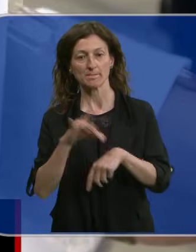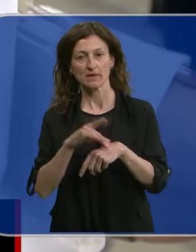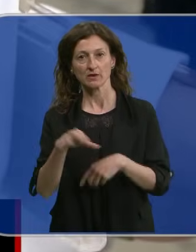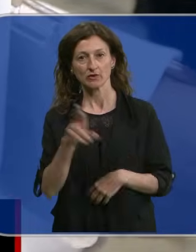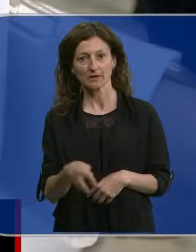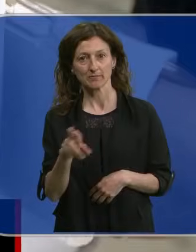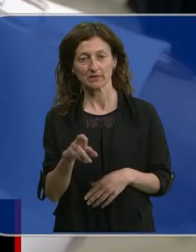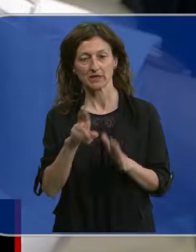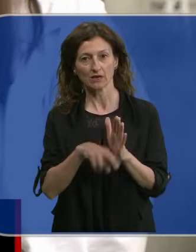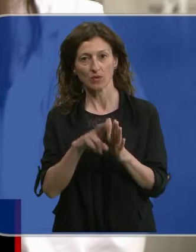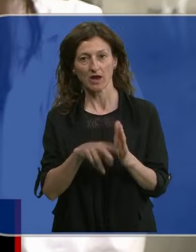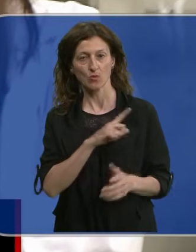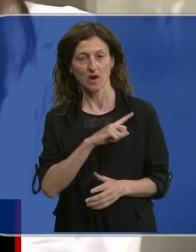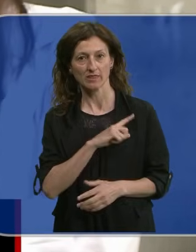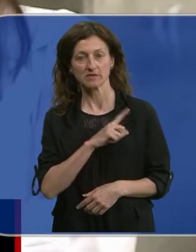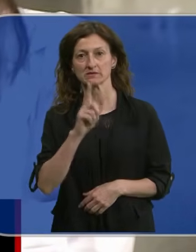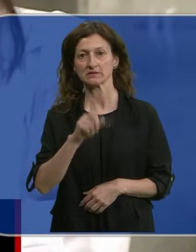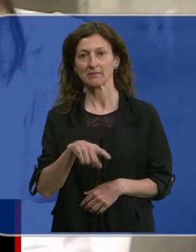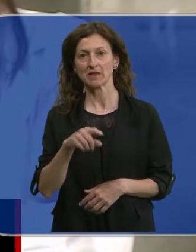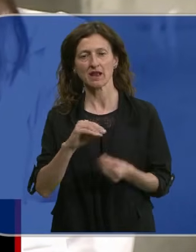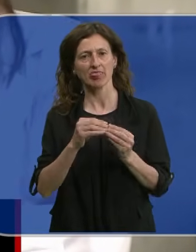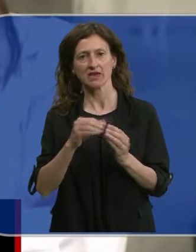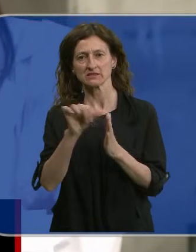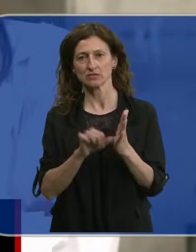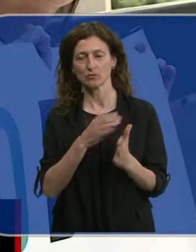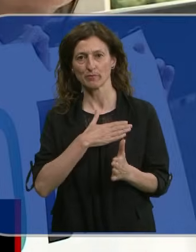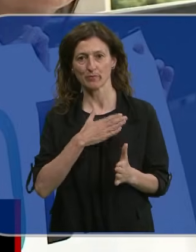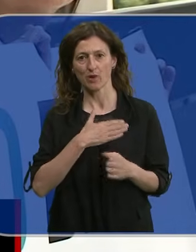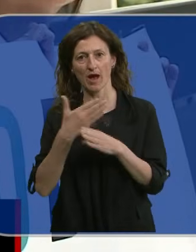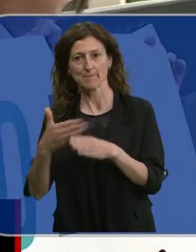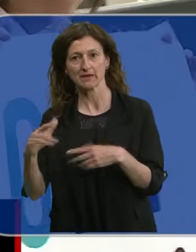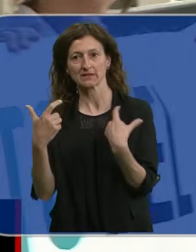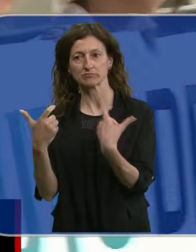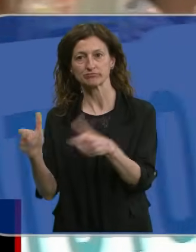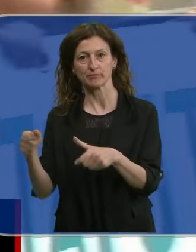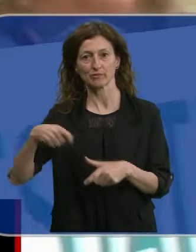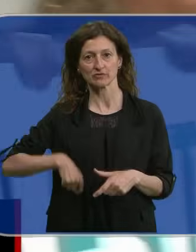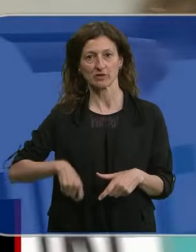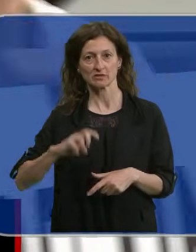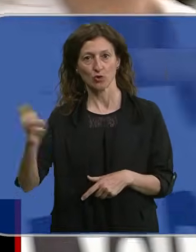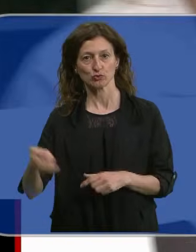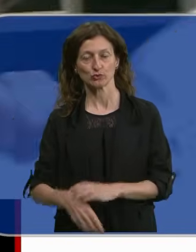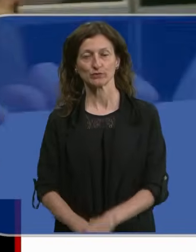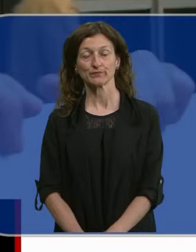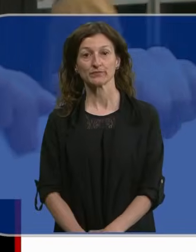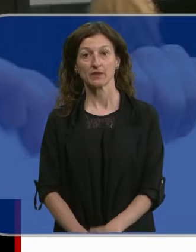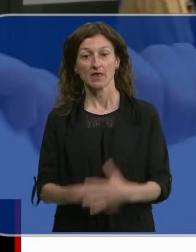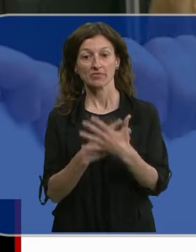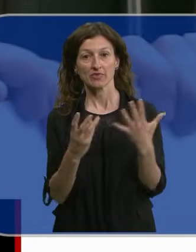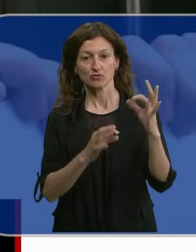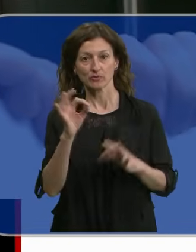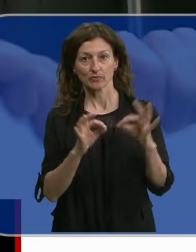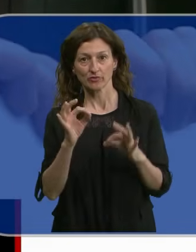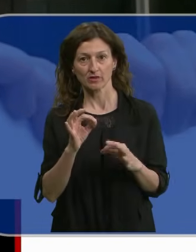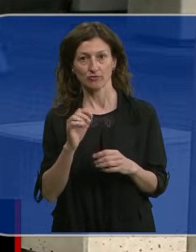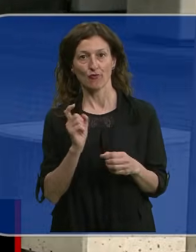insisten en que se regulen las guardias y en tener un estatuto propio, al margen del de otros profesionales del sector. El 18% ha